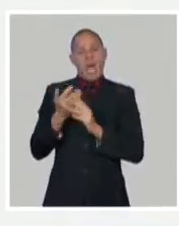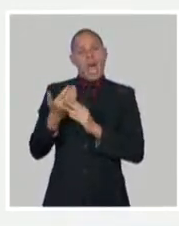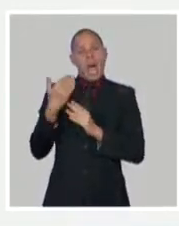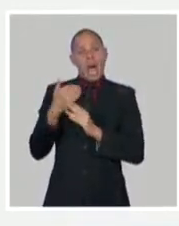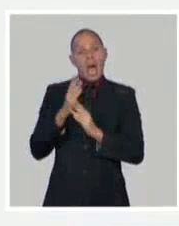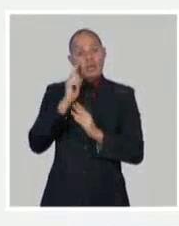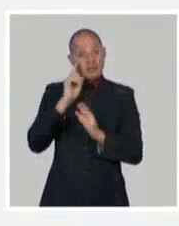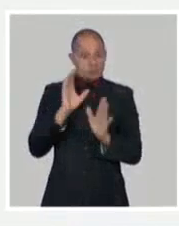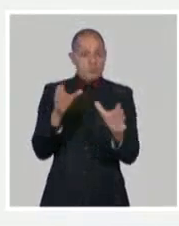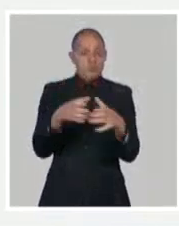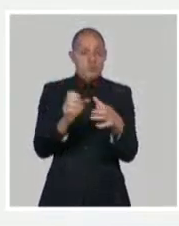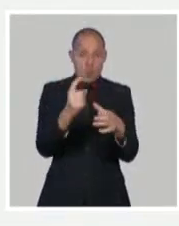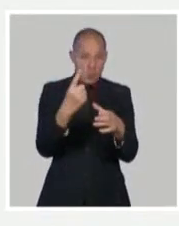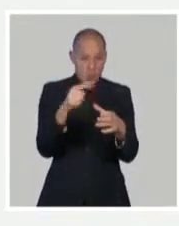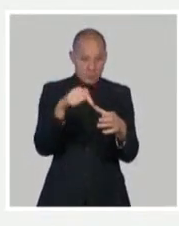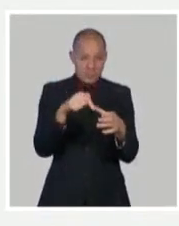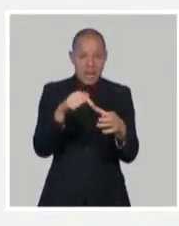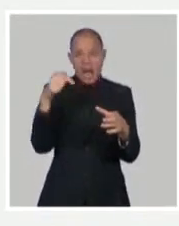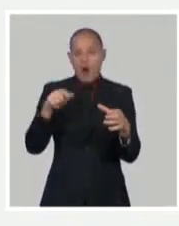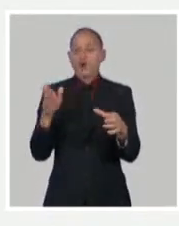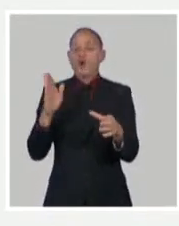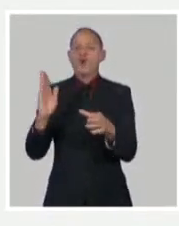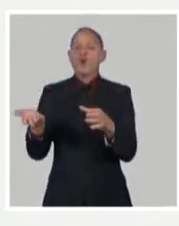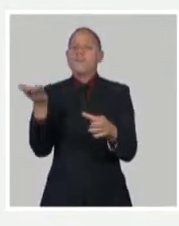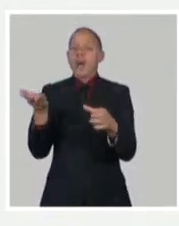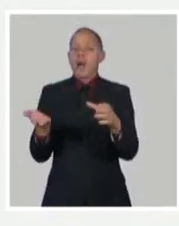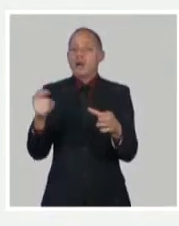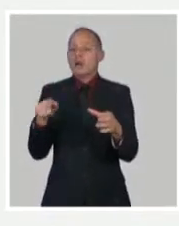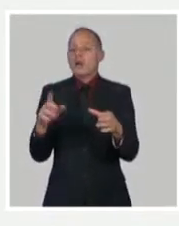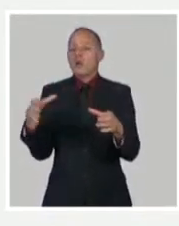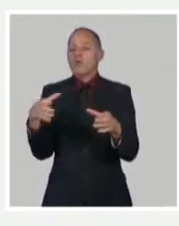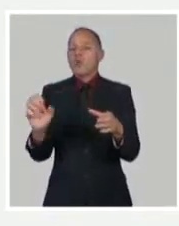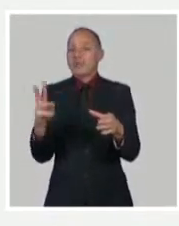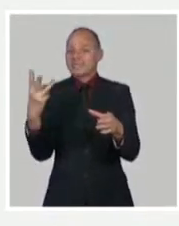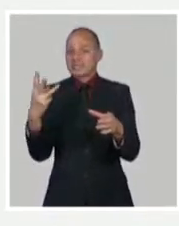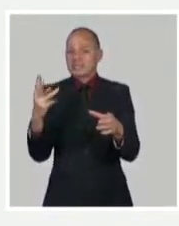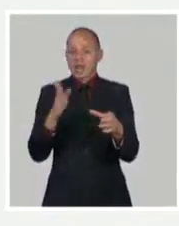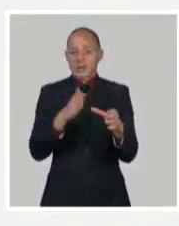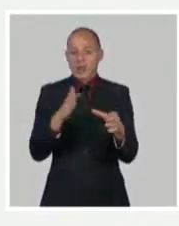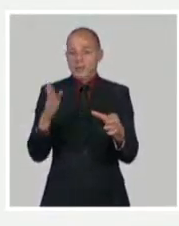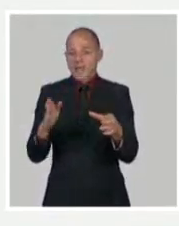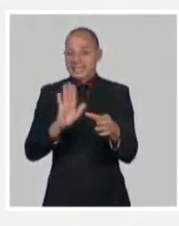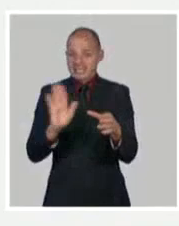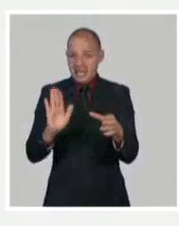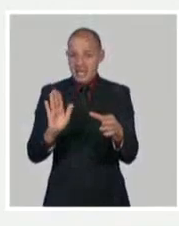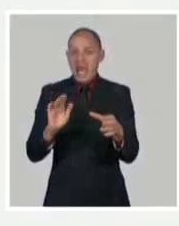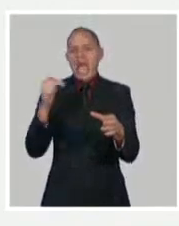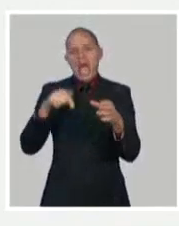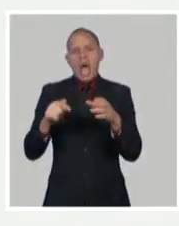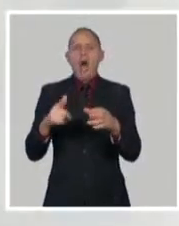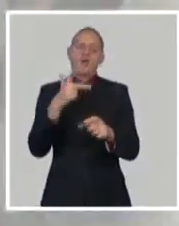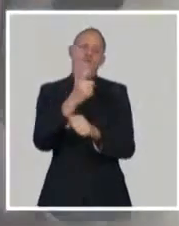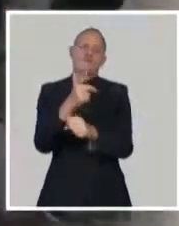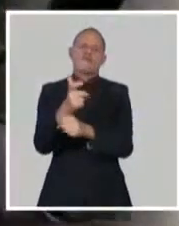ya solicitamos poderle aplicar una tercera dosis a todas las personas que están participando en la fase 2, y si realmente todo esto se